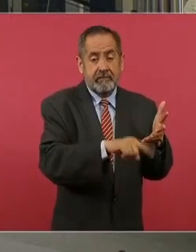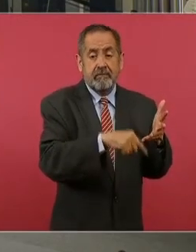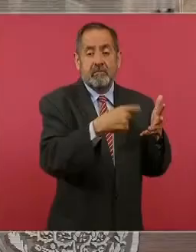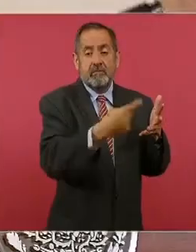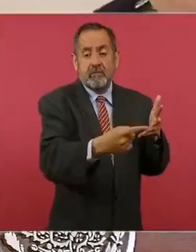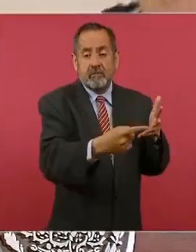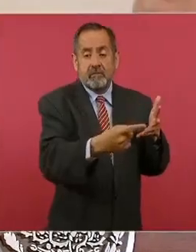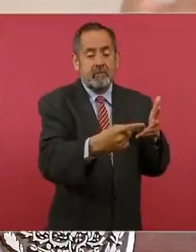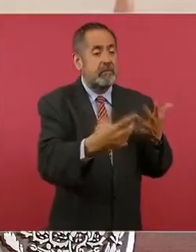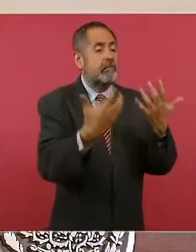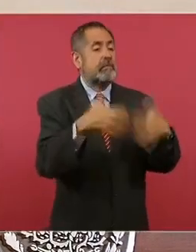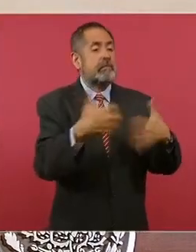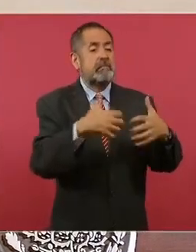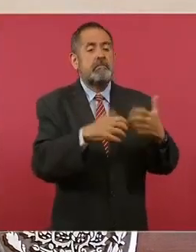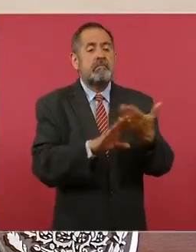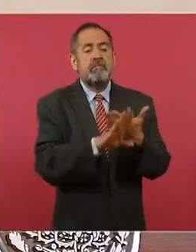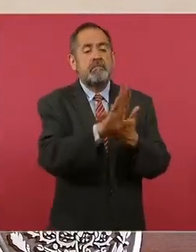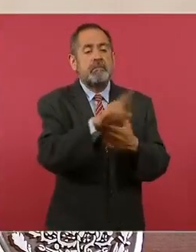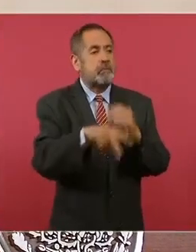empresas fantasmas,